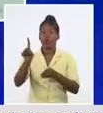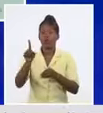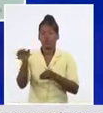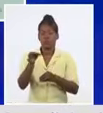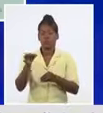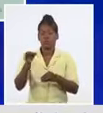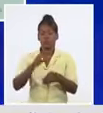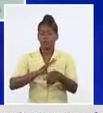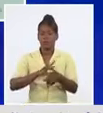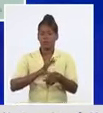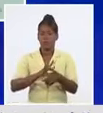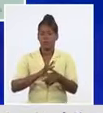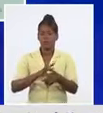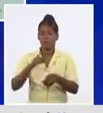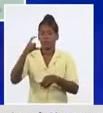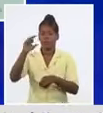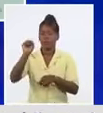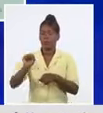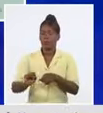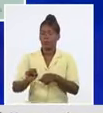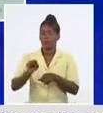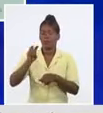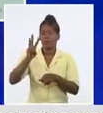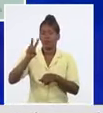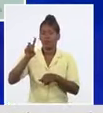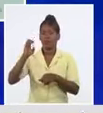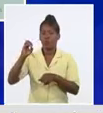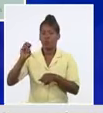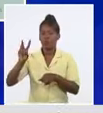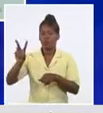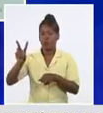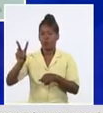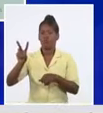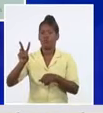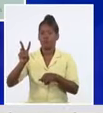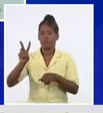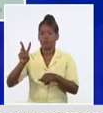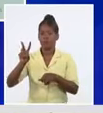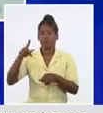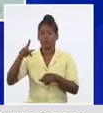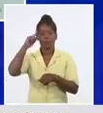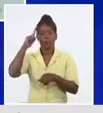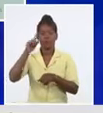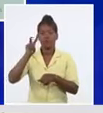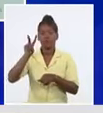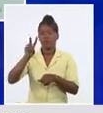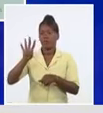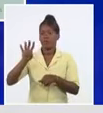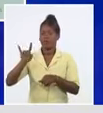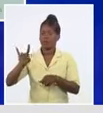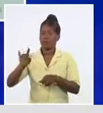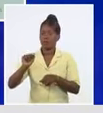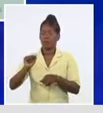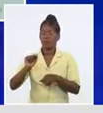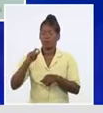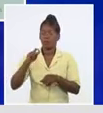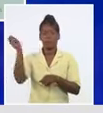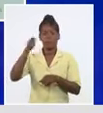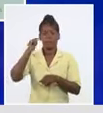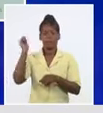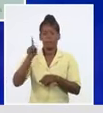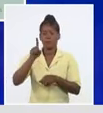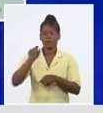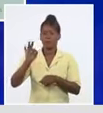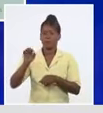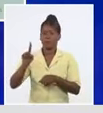municipios. Consolación del Sur, 302 casos positivos, Sandino 249, Mantua 181,